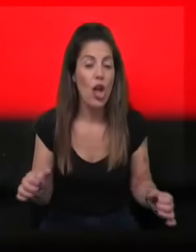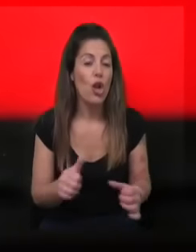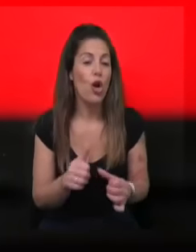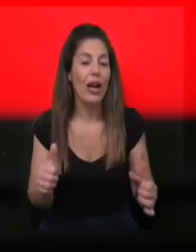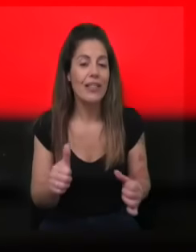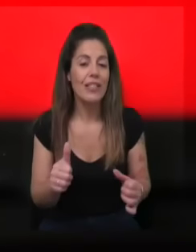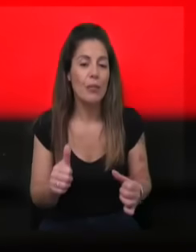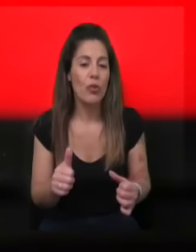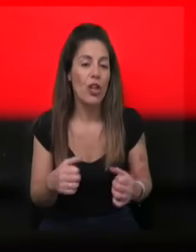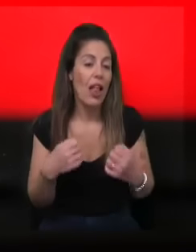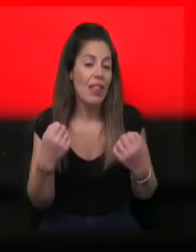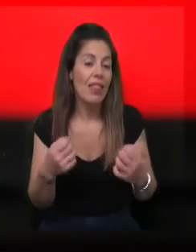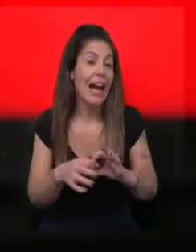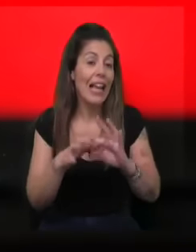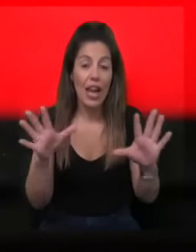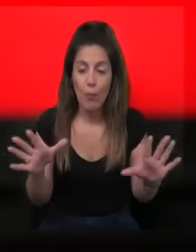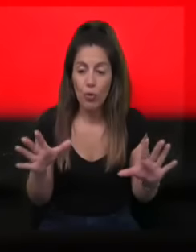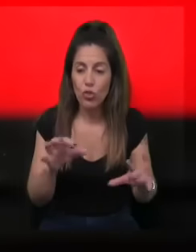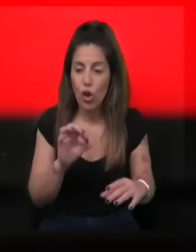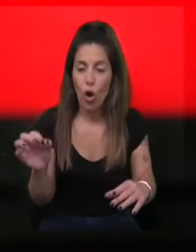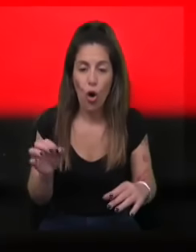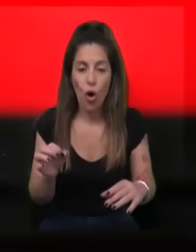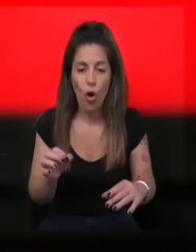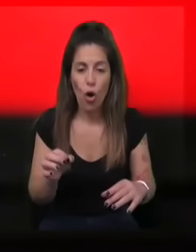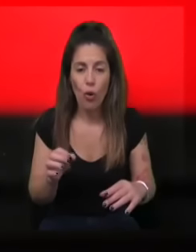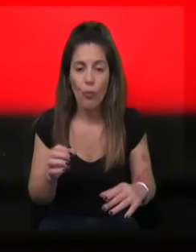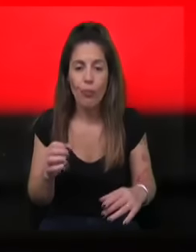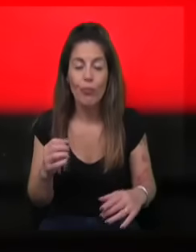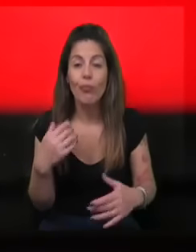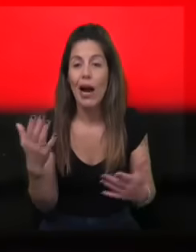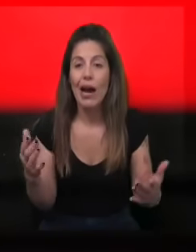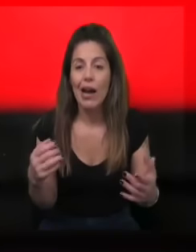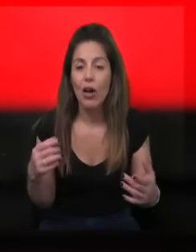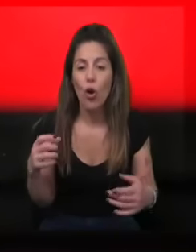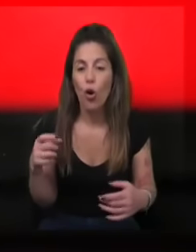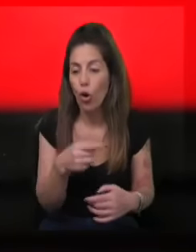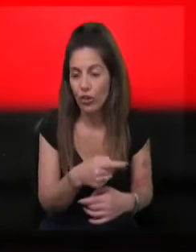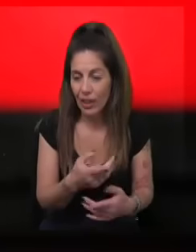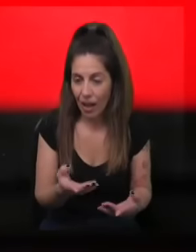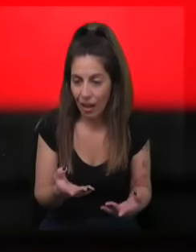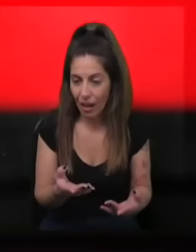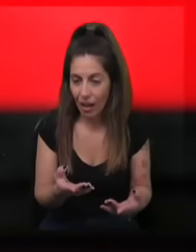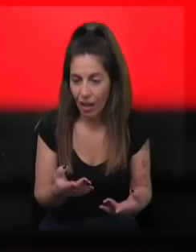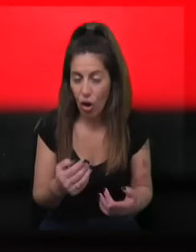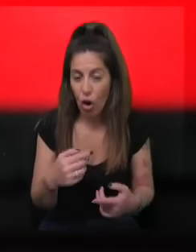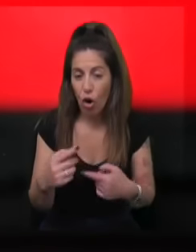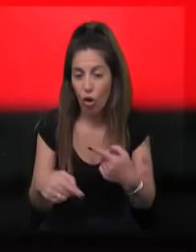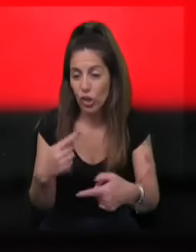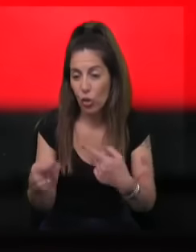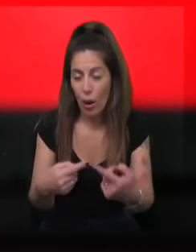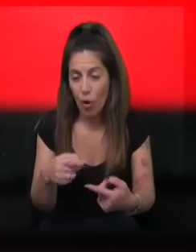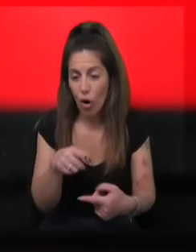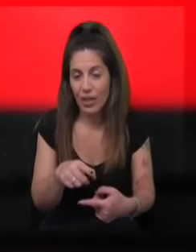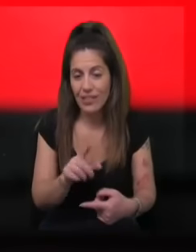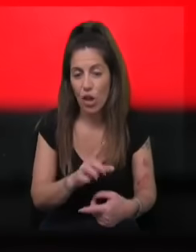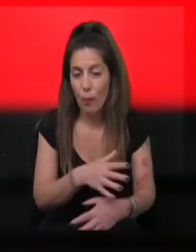arrojamos luz o salimos a la casa de brujas que esa que es lo que me parece que a mí es la la la el la